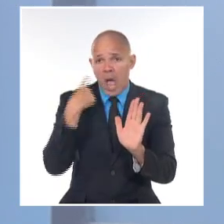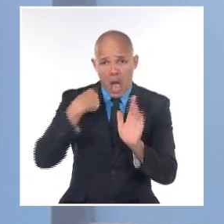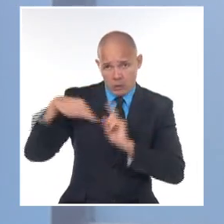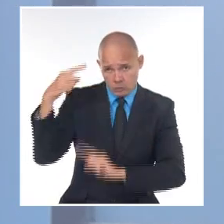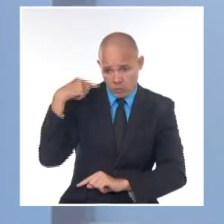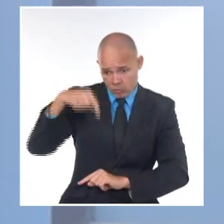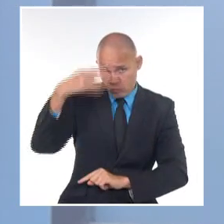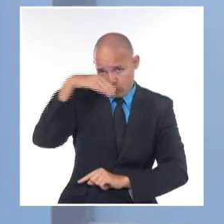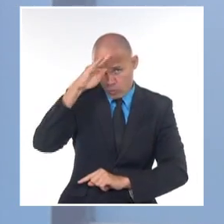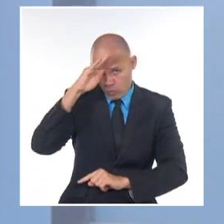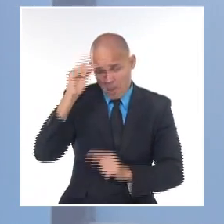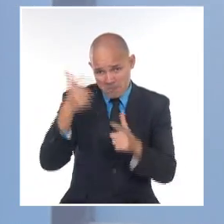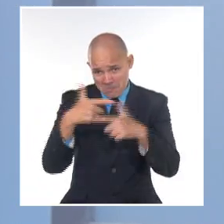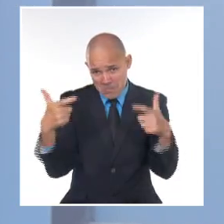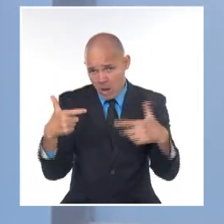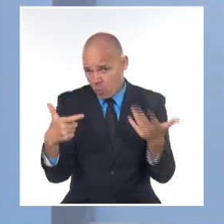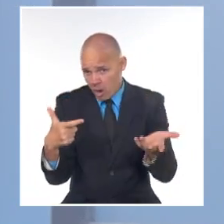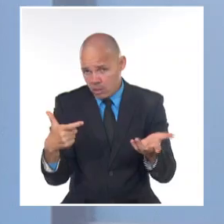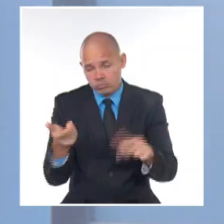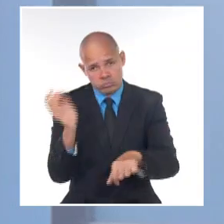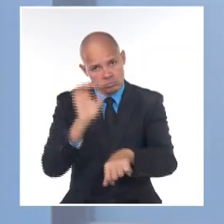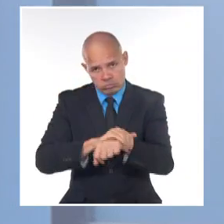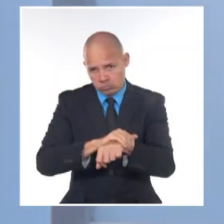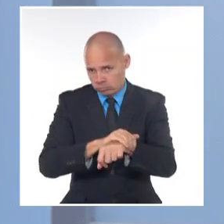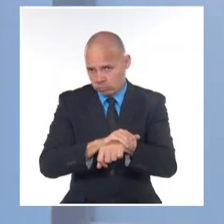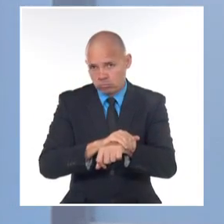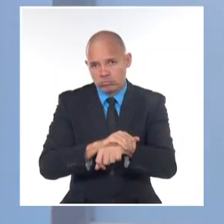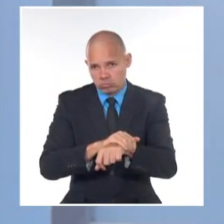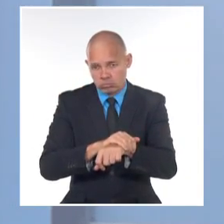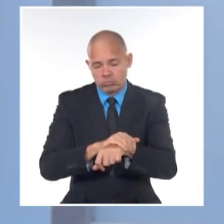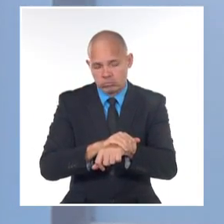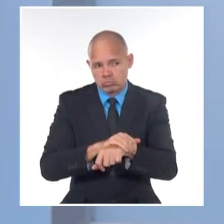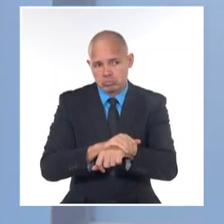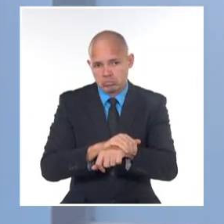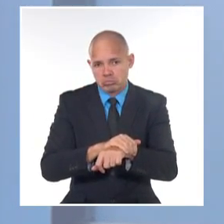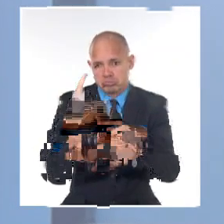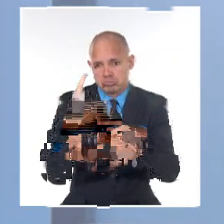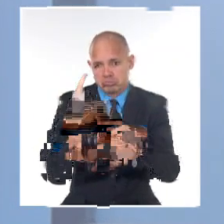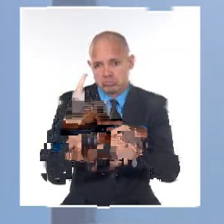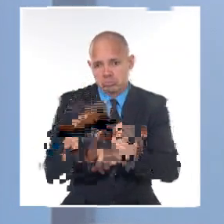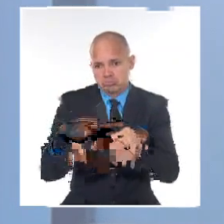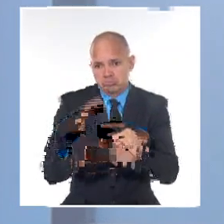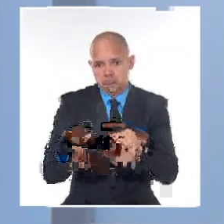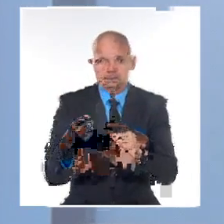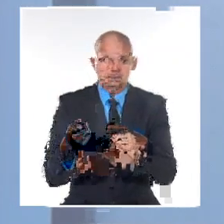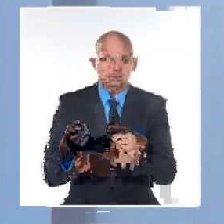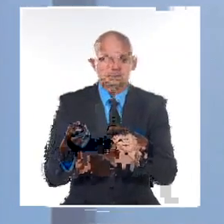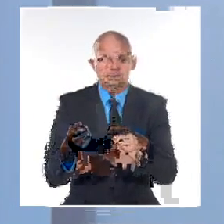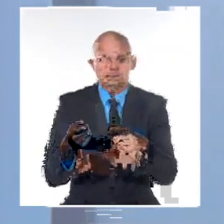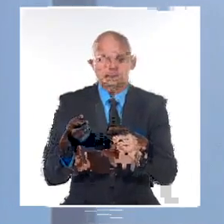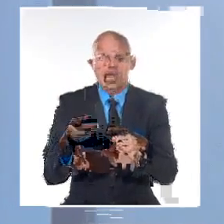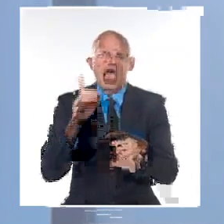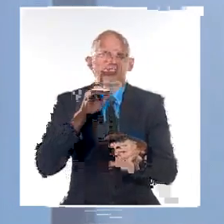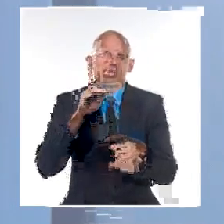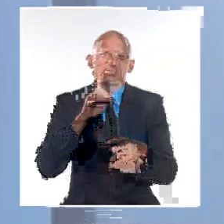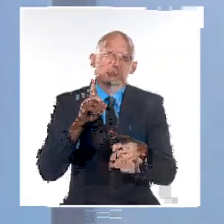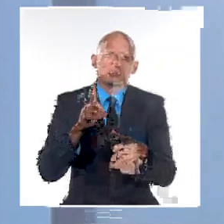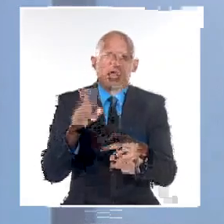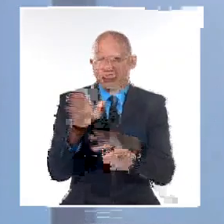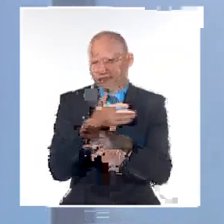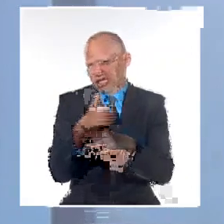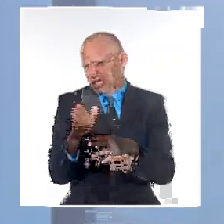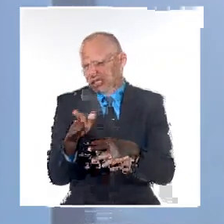que en su mayor parte son privativas de libertad y, bueno, en los otros casos en los que la conducta fue diferente, tuvo una